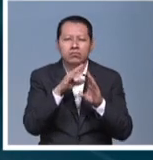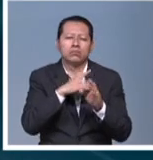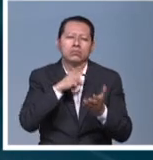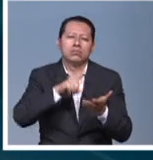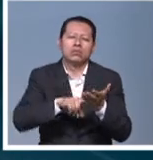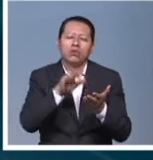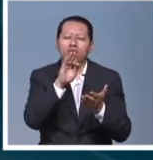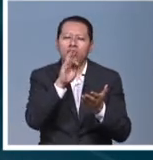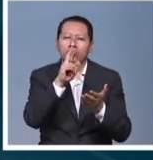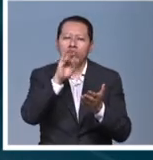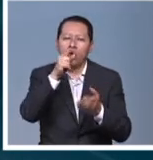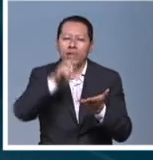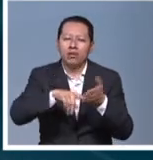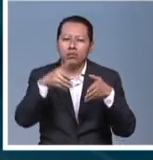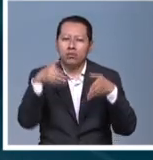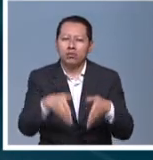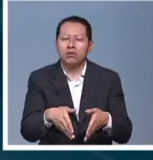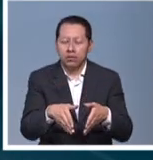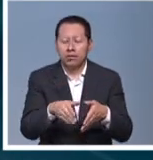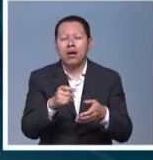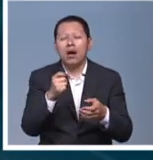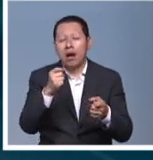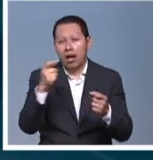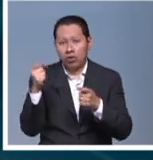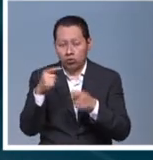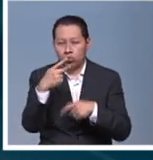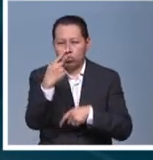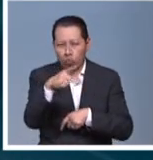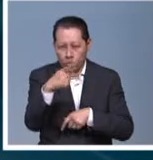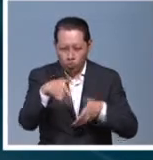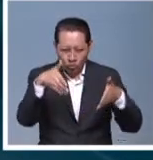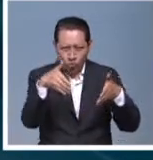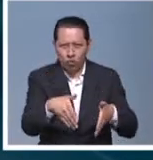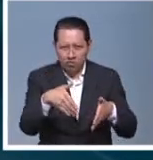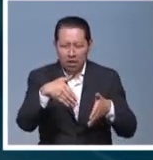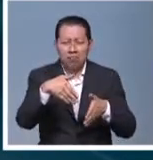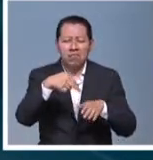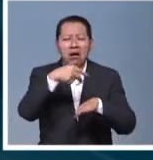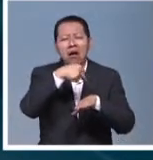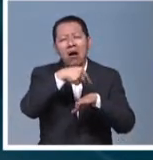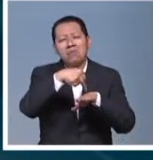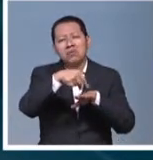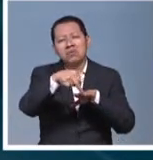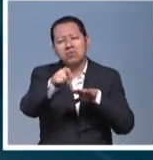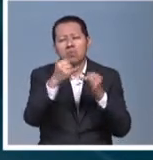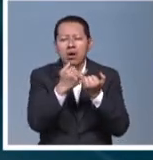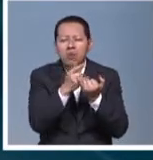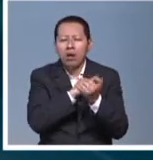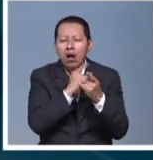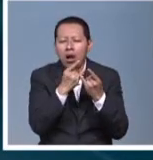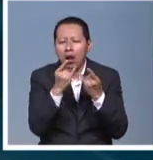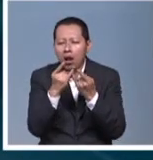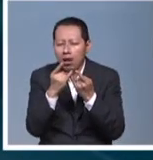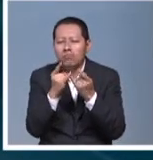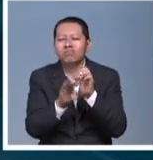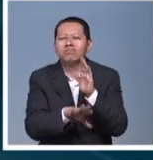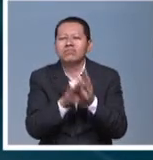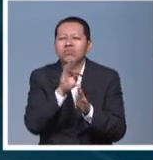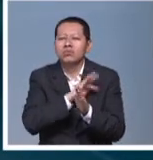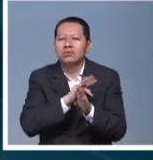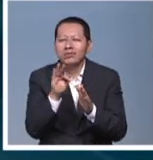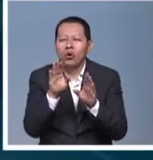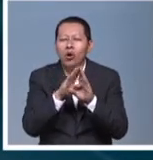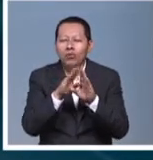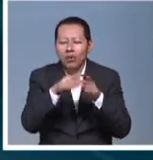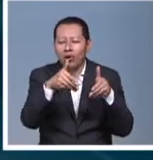su sepultura. Alguien camina sobre tu tumba, recupera historias perdidas a través de la crónica sobre